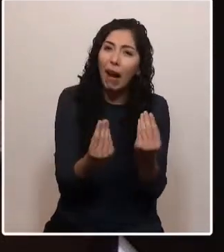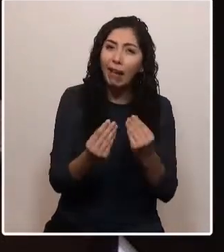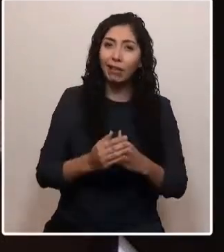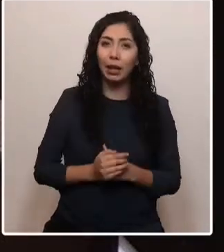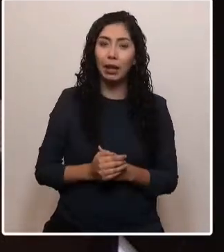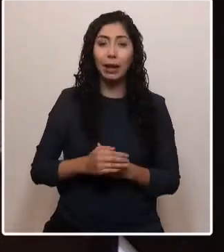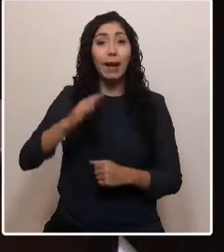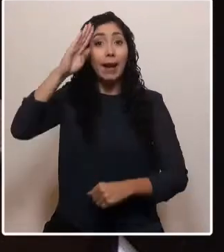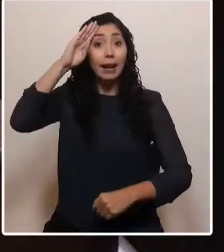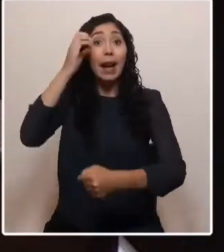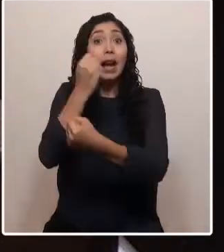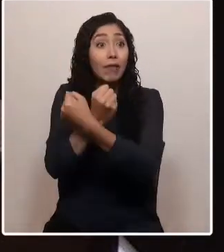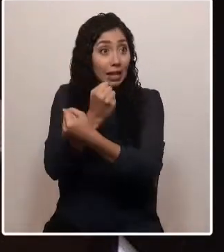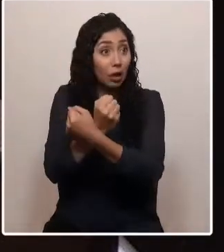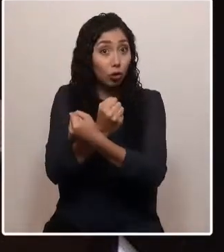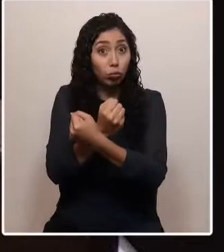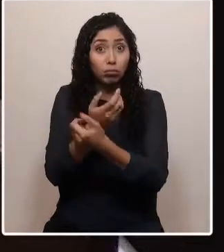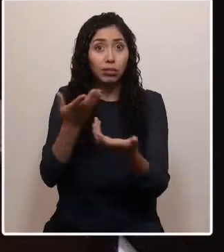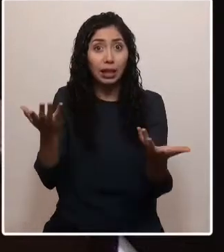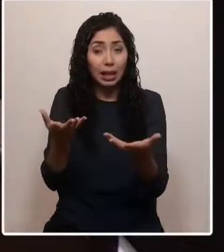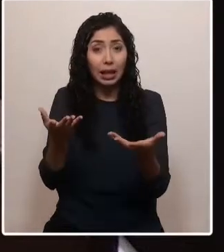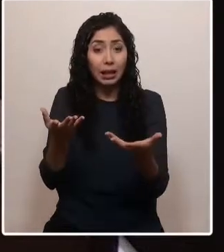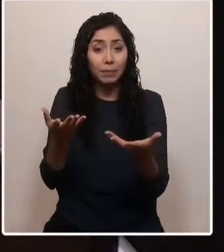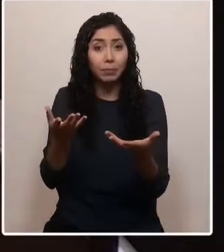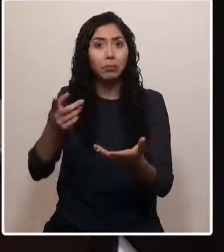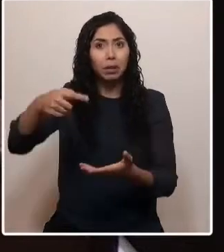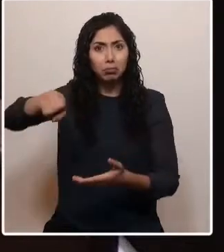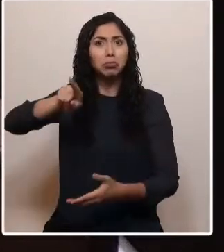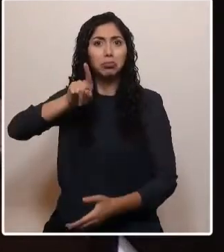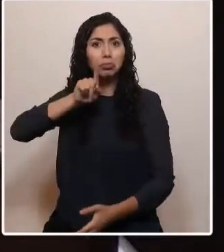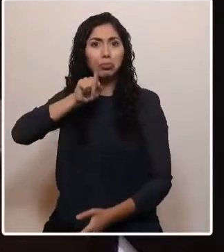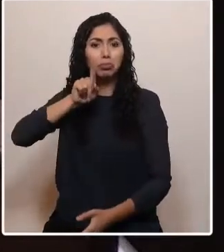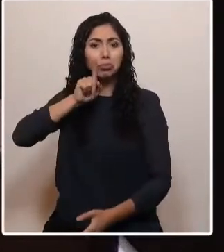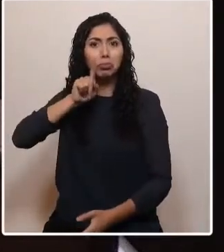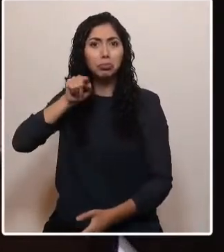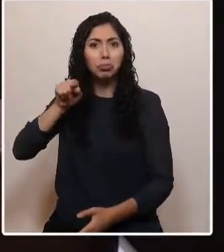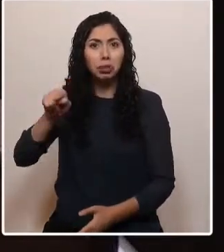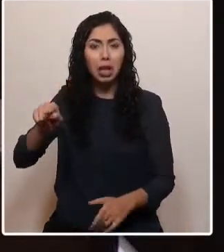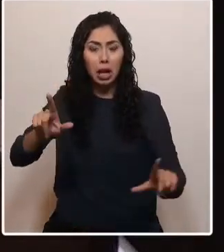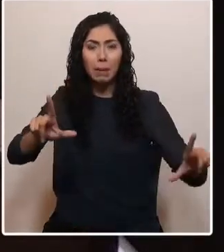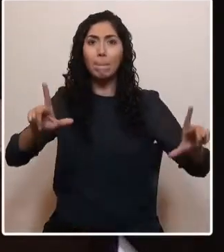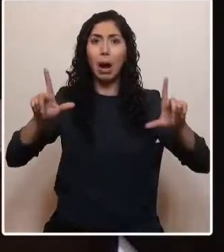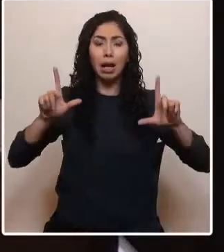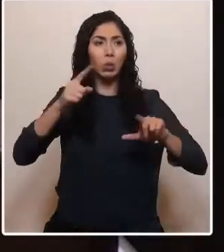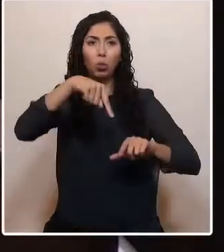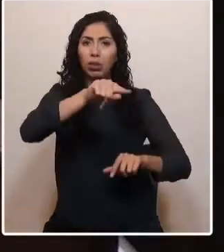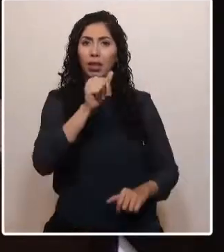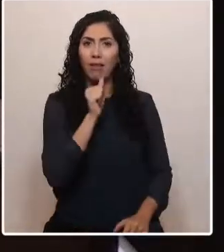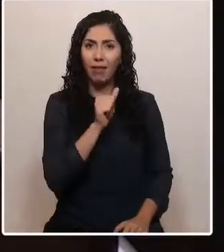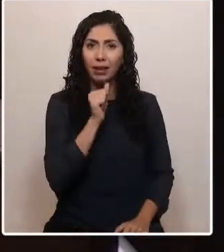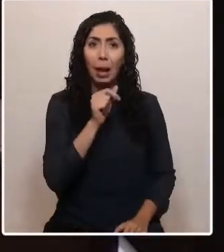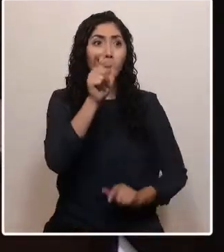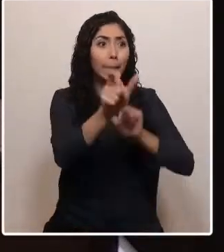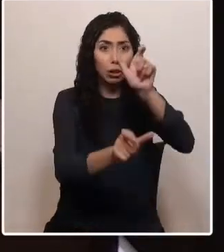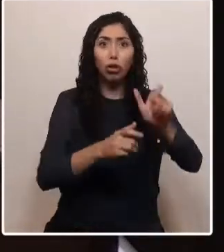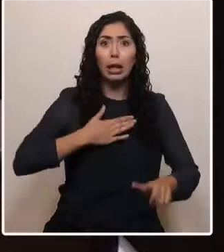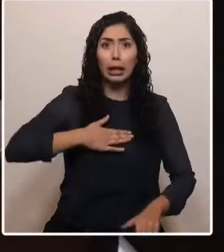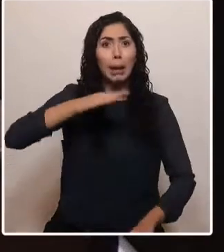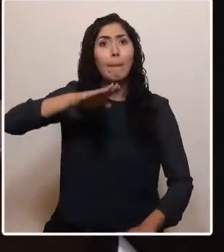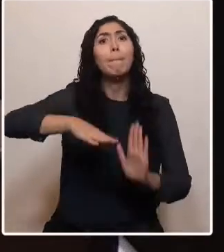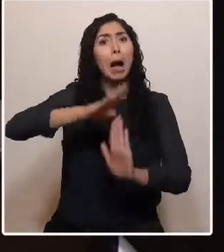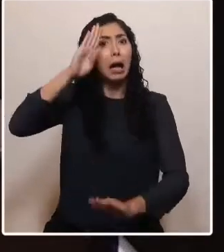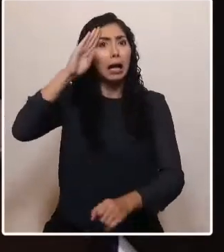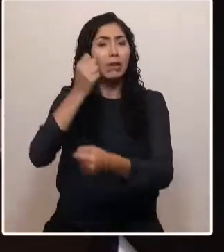señores convencionales y señores del gobierno, tienen un prestigio del que ustedes carecen. La gente quiere más carabineros, menos convencionales,